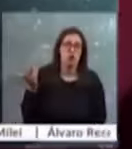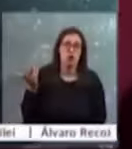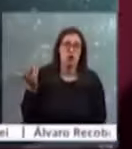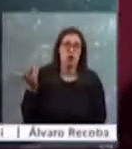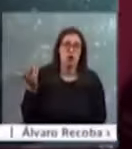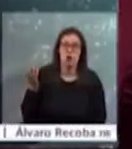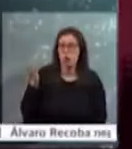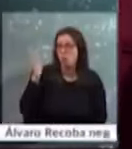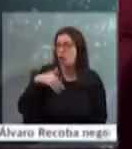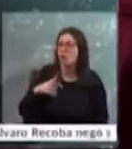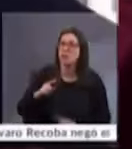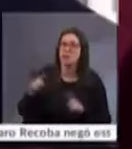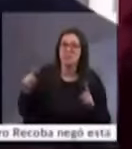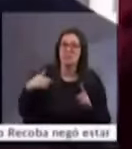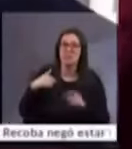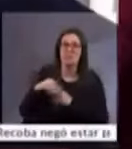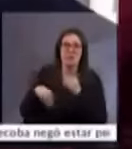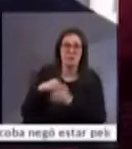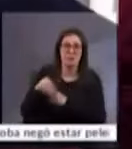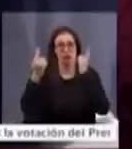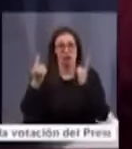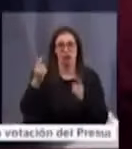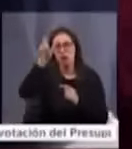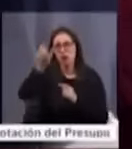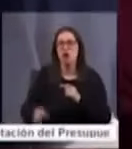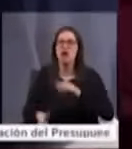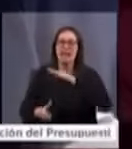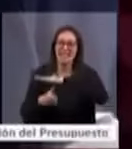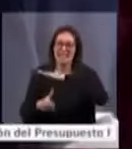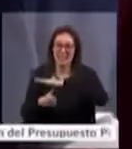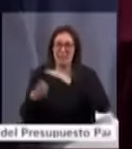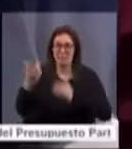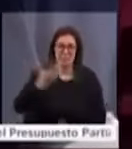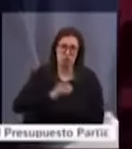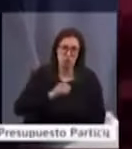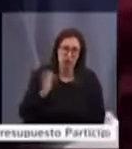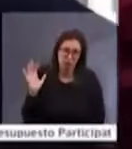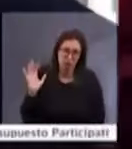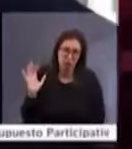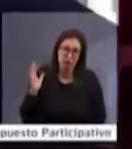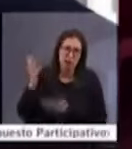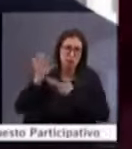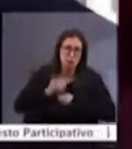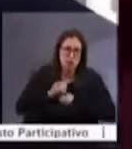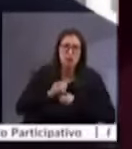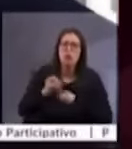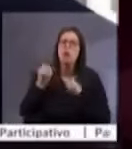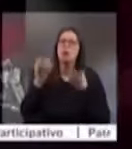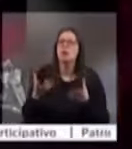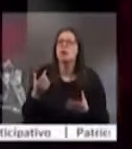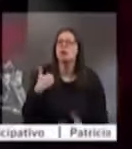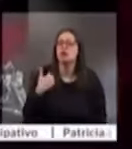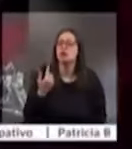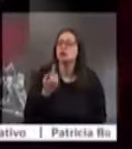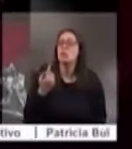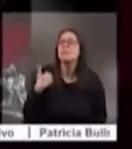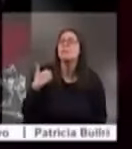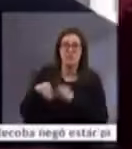su sentencia, no ser extraditado a los Estados Unidos, en fin, a cambio de que cumplan un papel